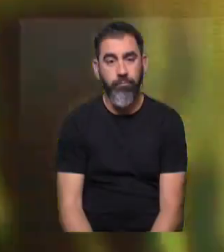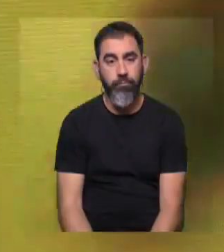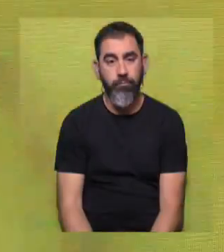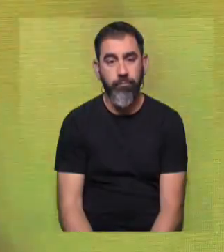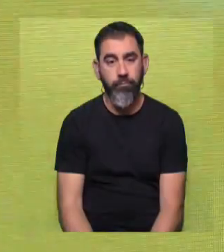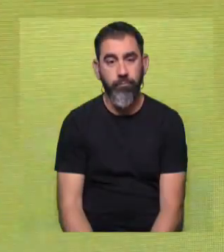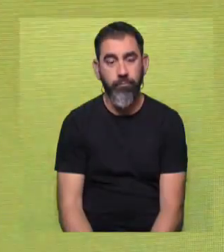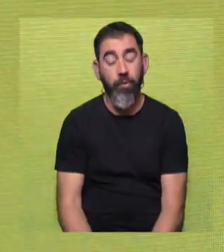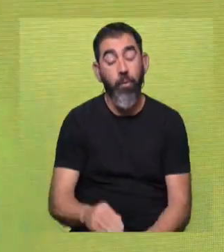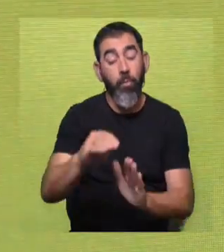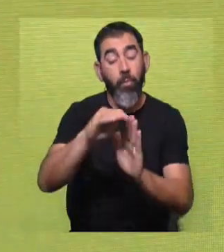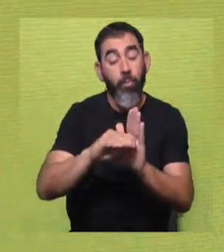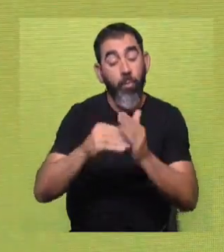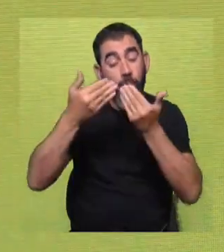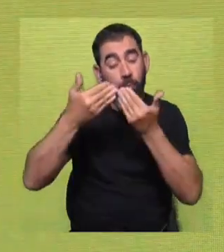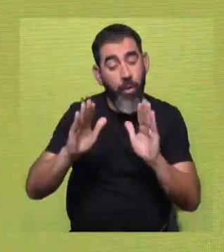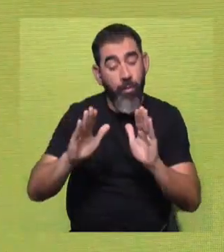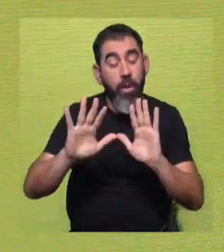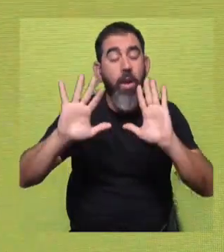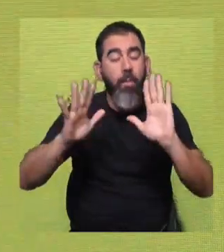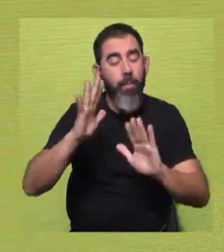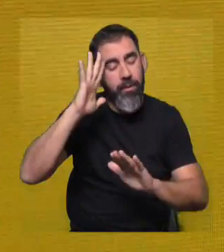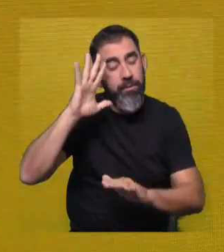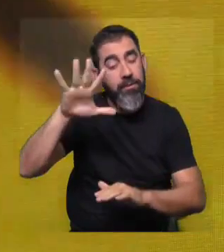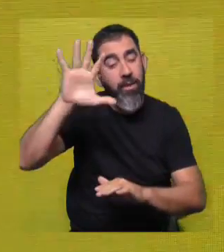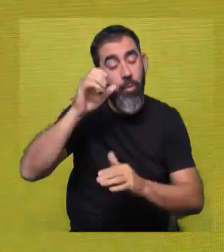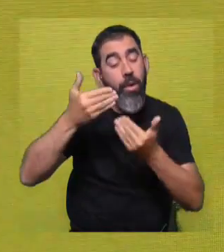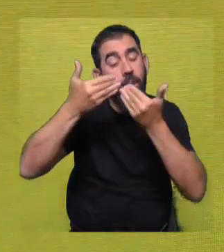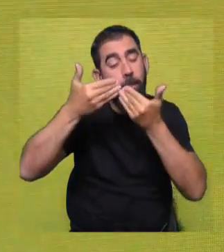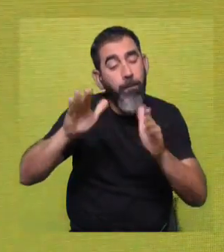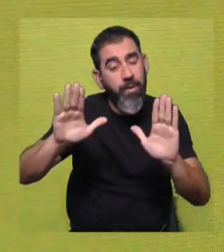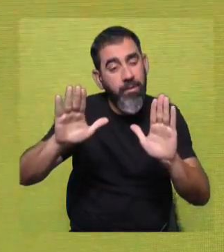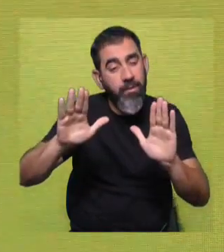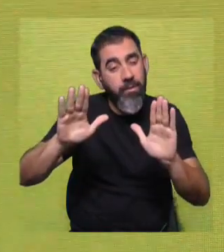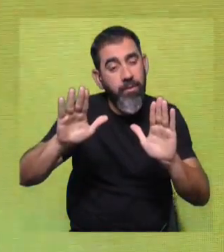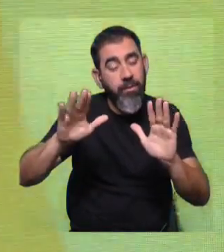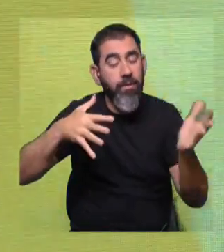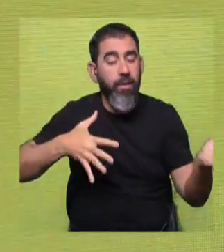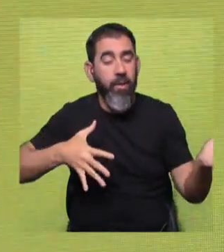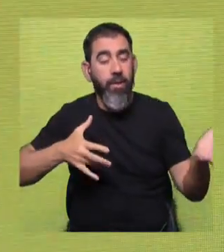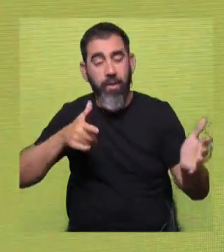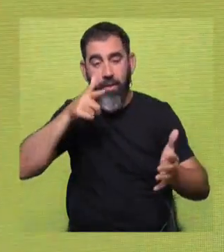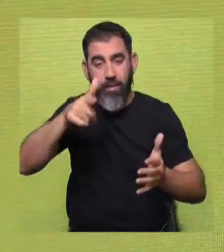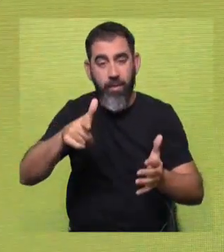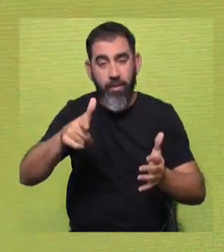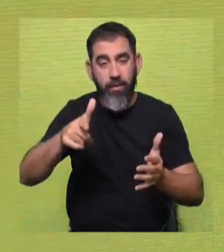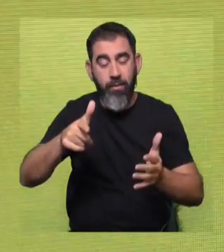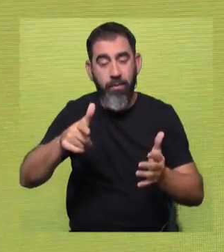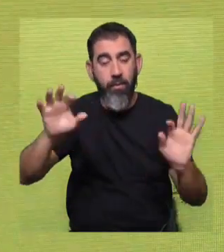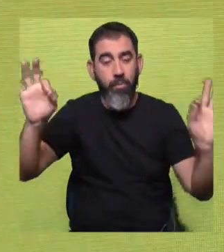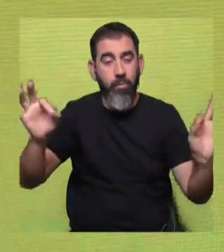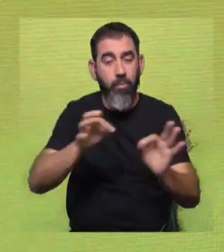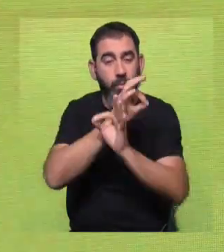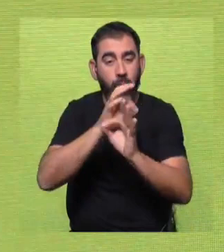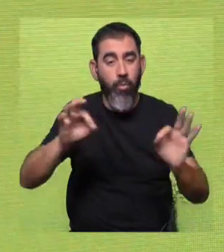Miraron el programa desde el inicio, tal vez tengan presente que comenzamos con una guitarra en vivo y la interpretación de Here Comes